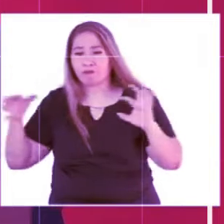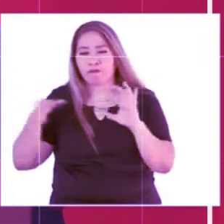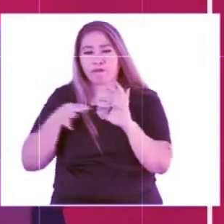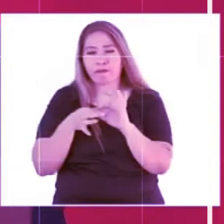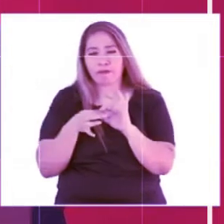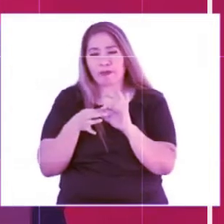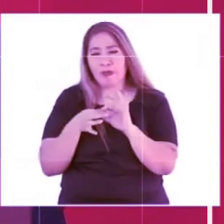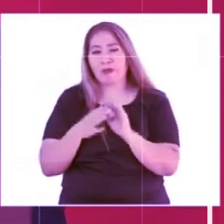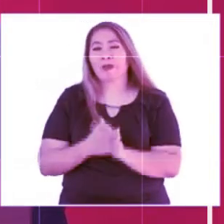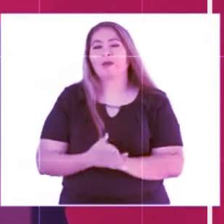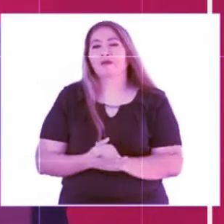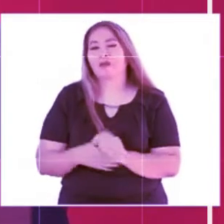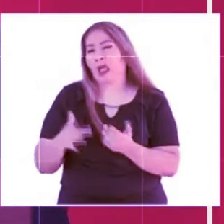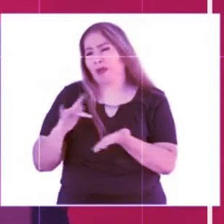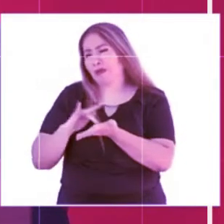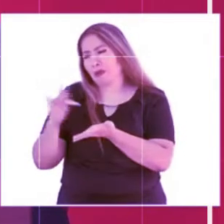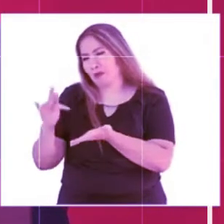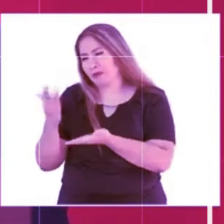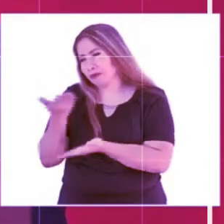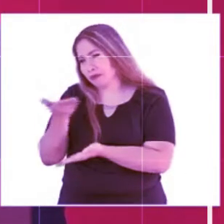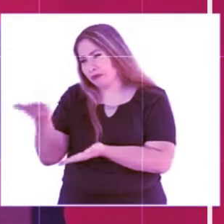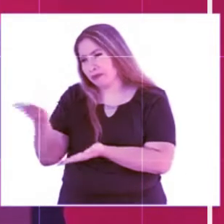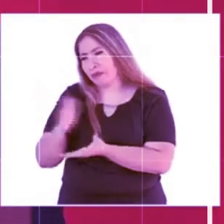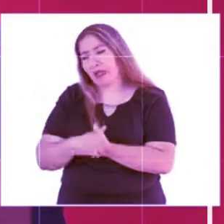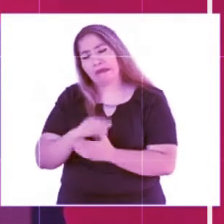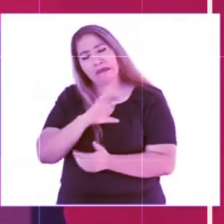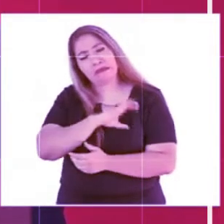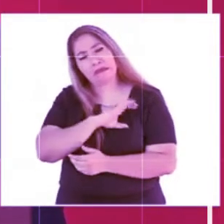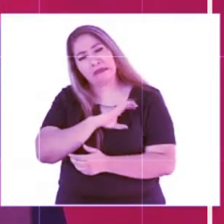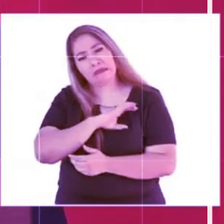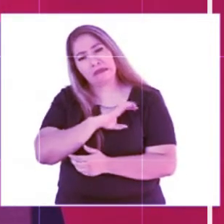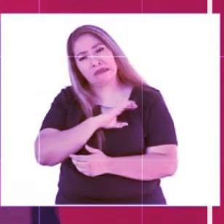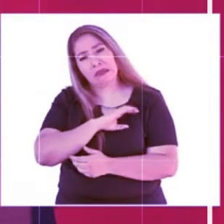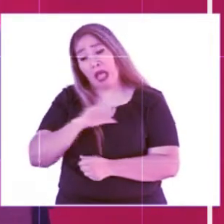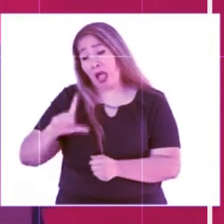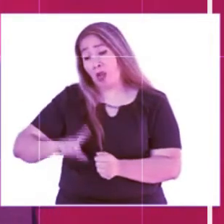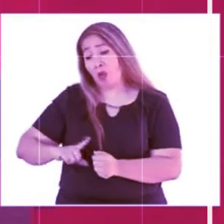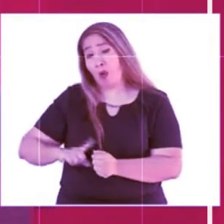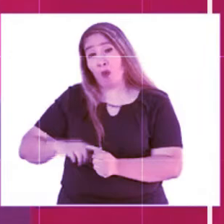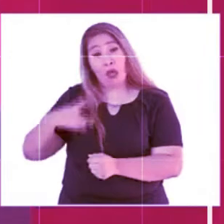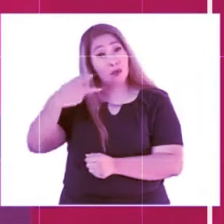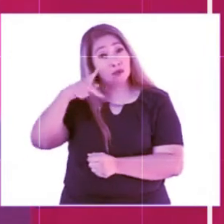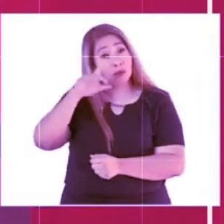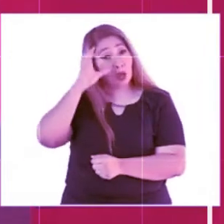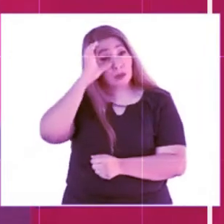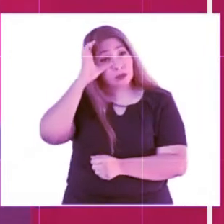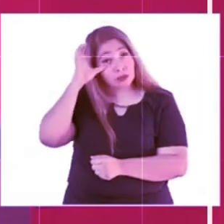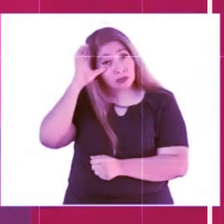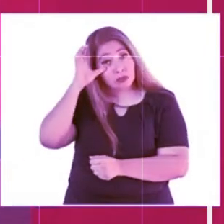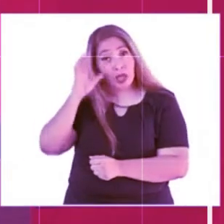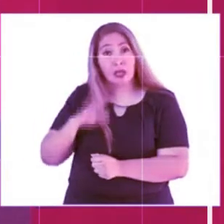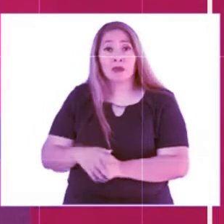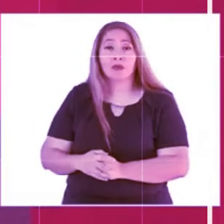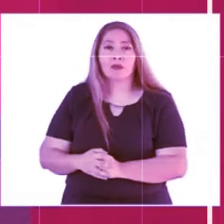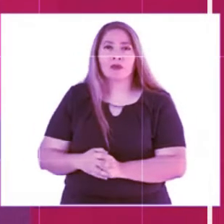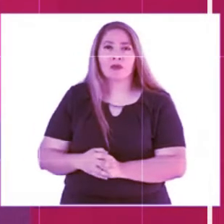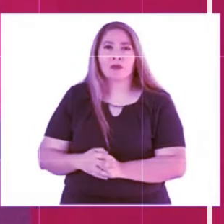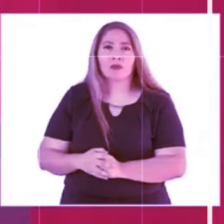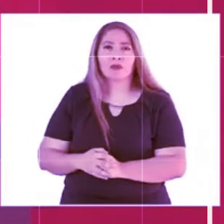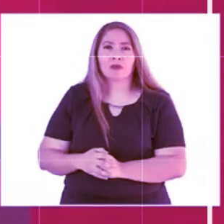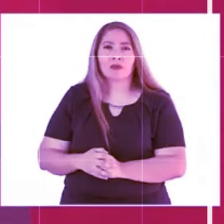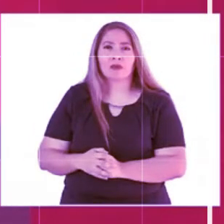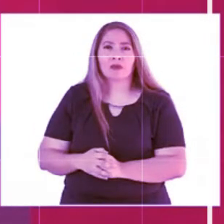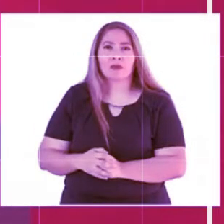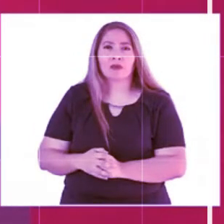aprovechar también para agradecer de todo corazón al gobierno de su país por el